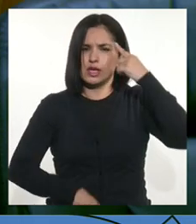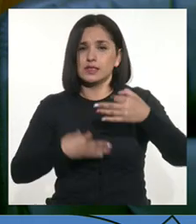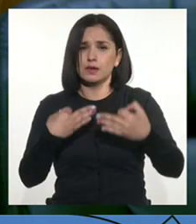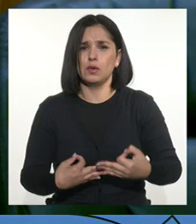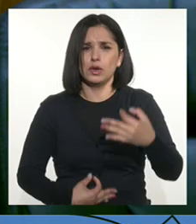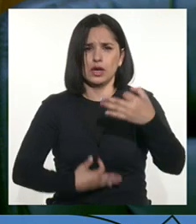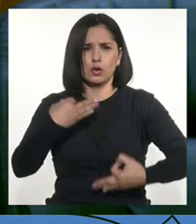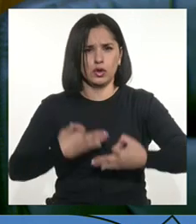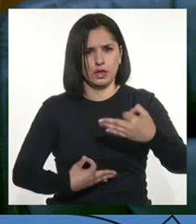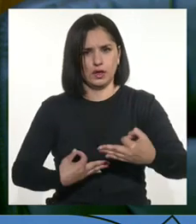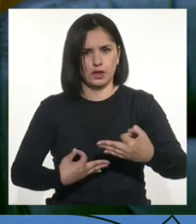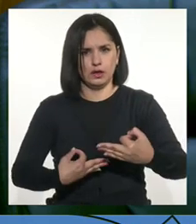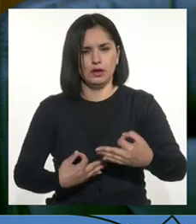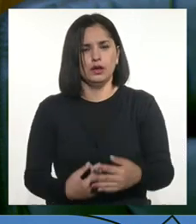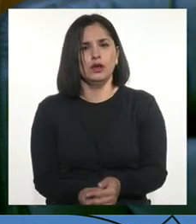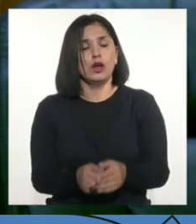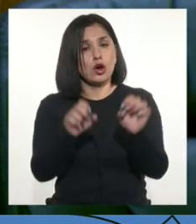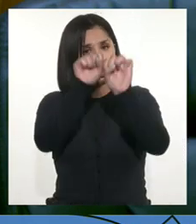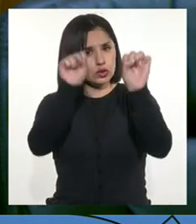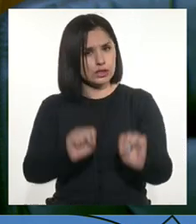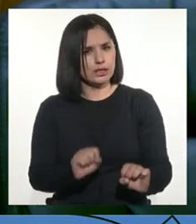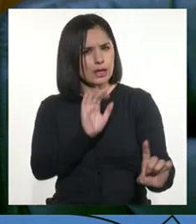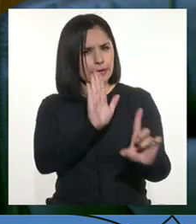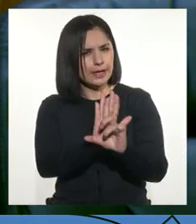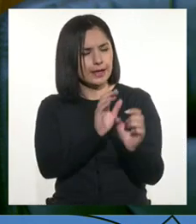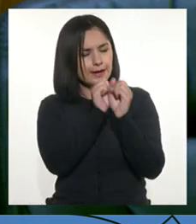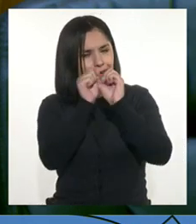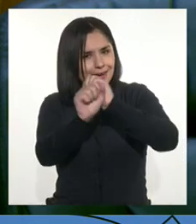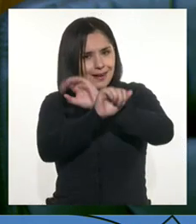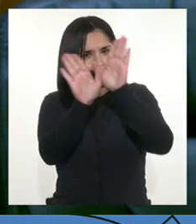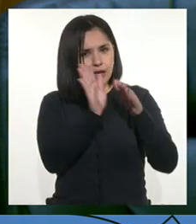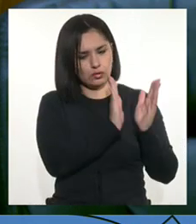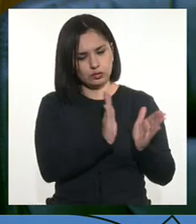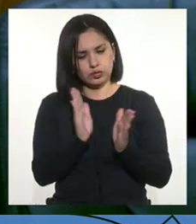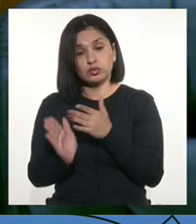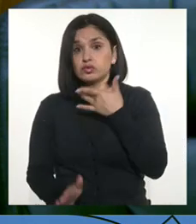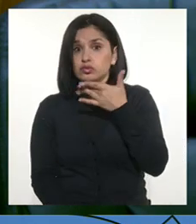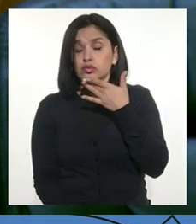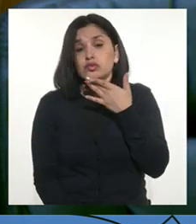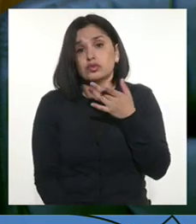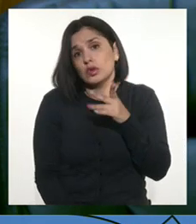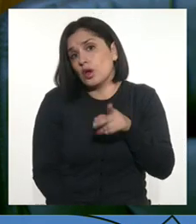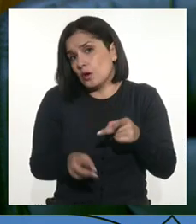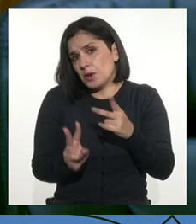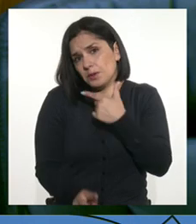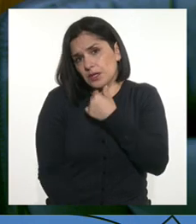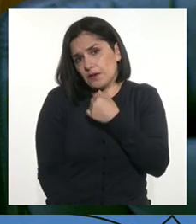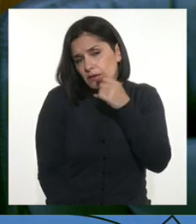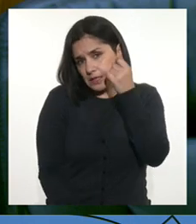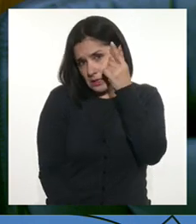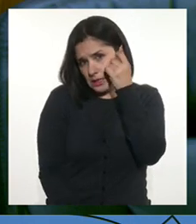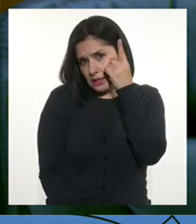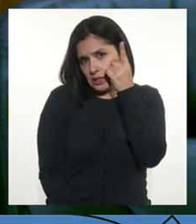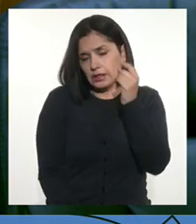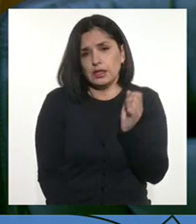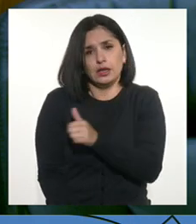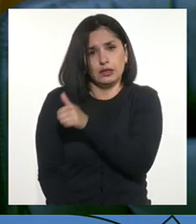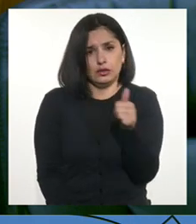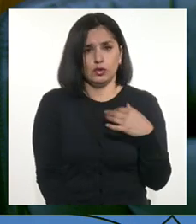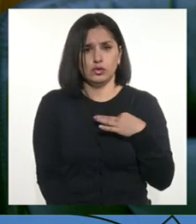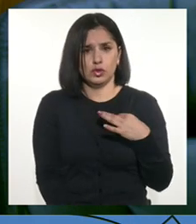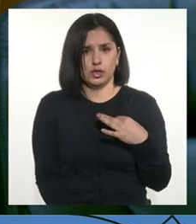un sistema legal claro ordenado y simple facilita el conocimiento y comprensión por parte de la